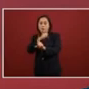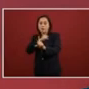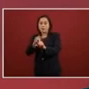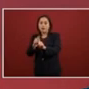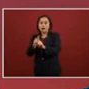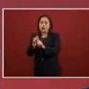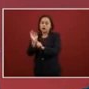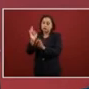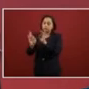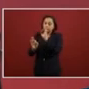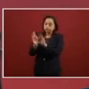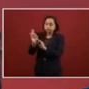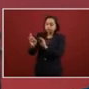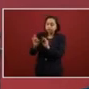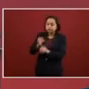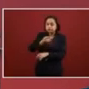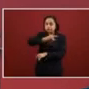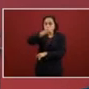para sacarlo.